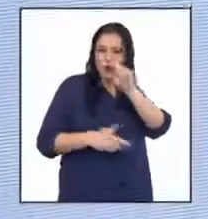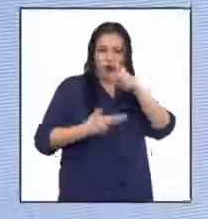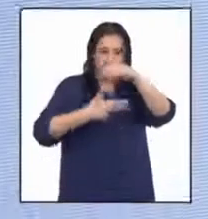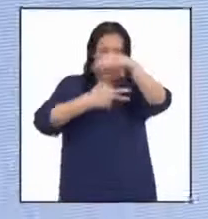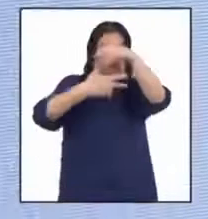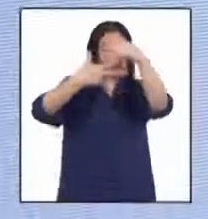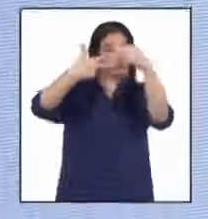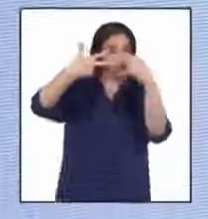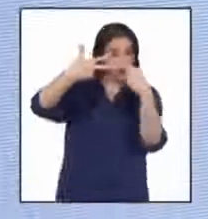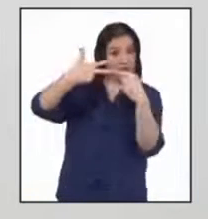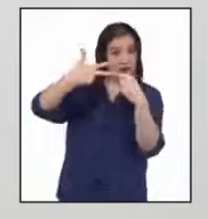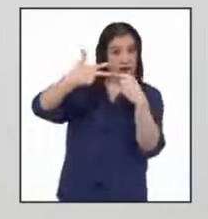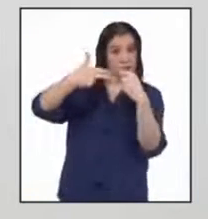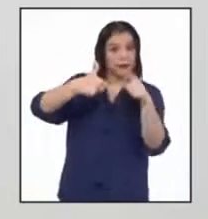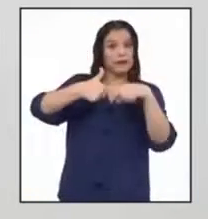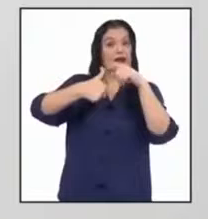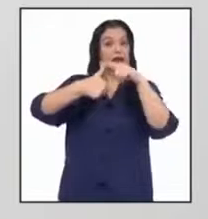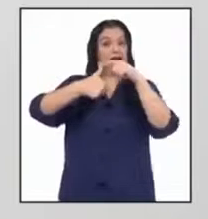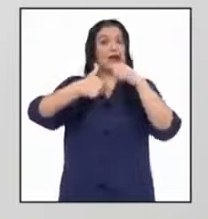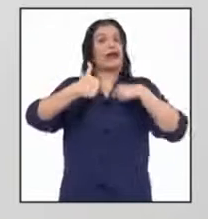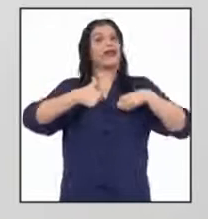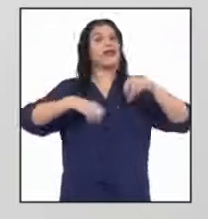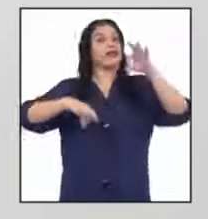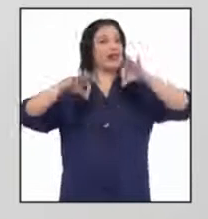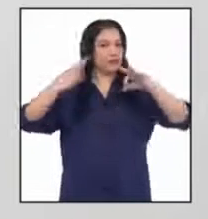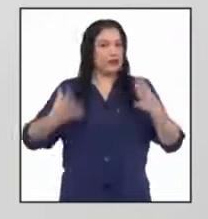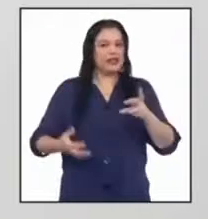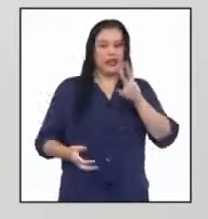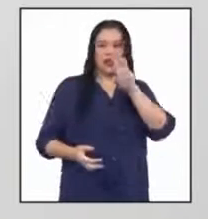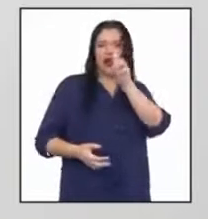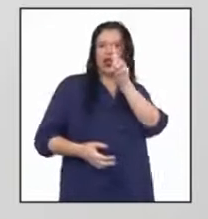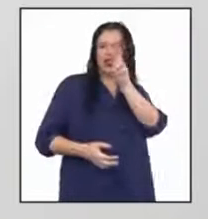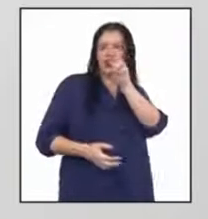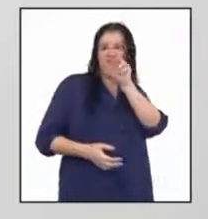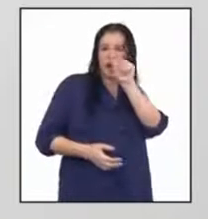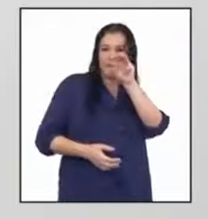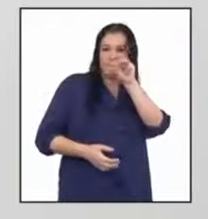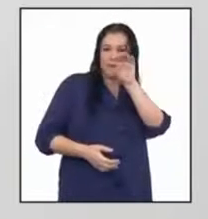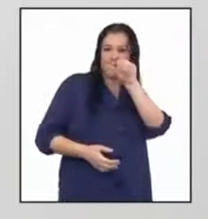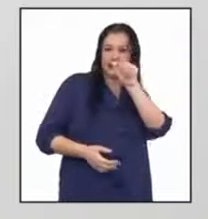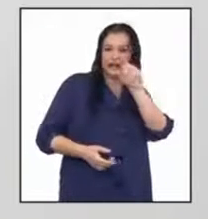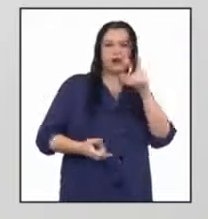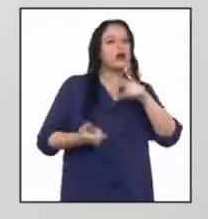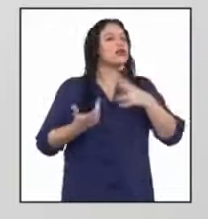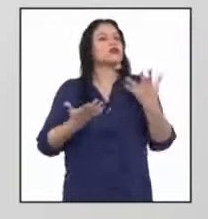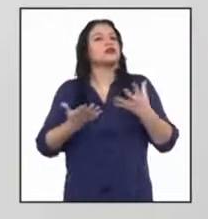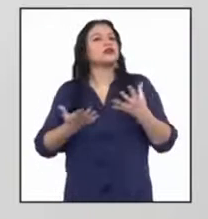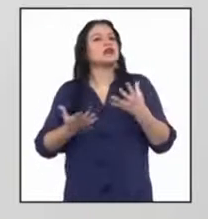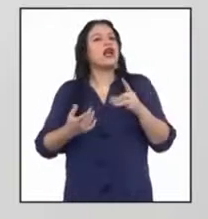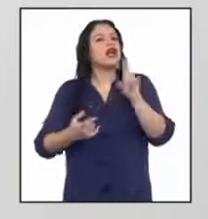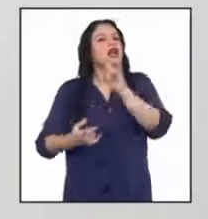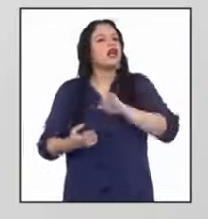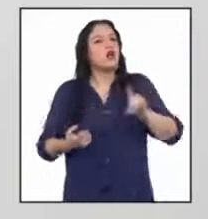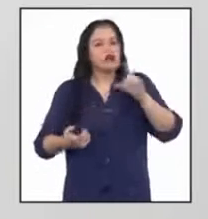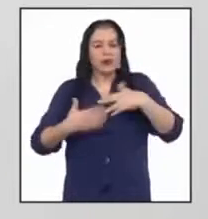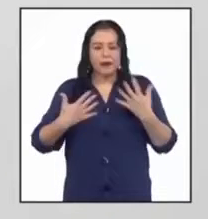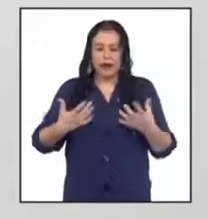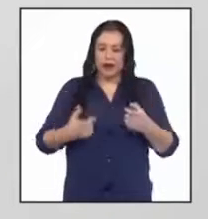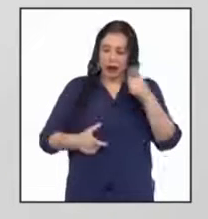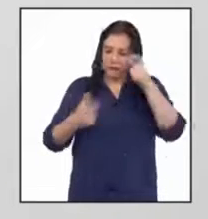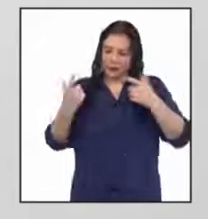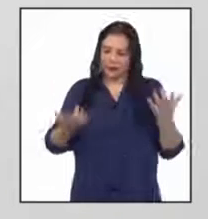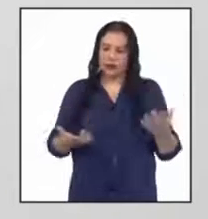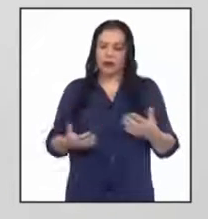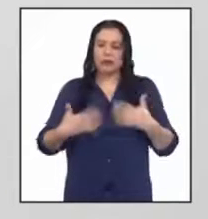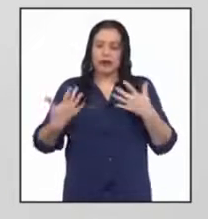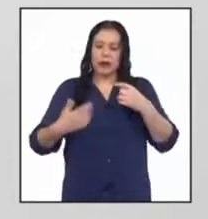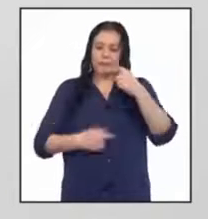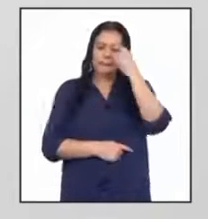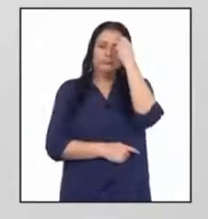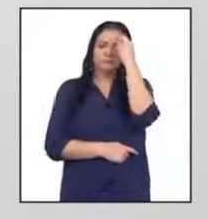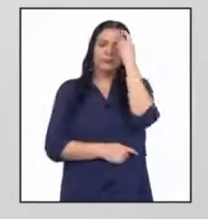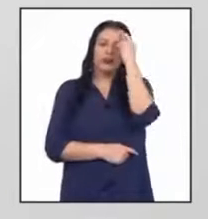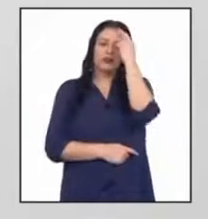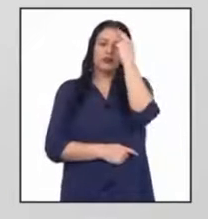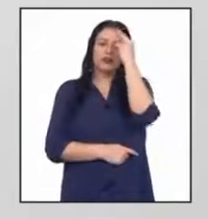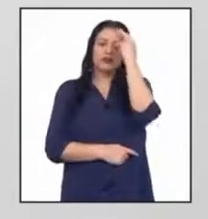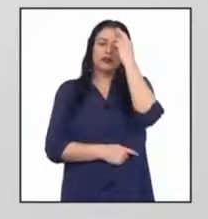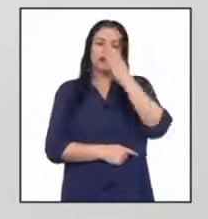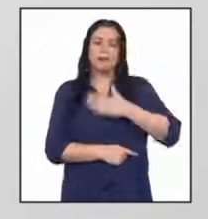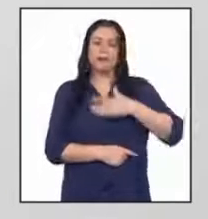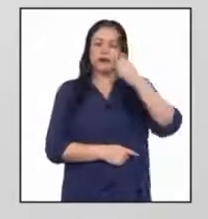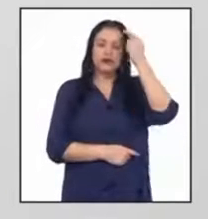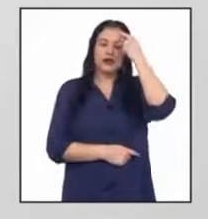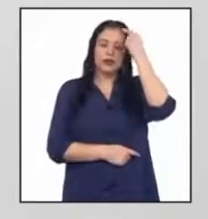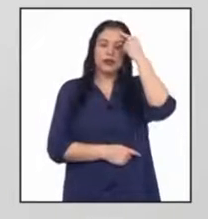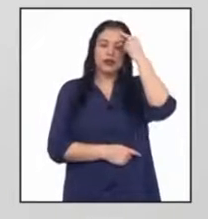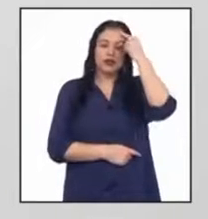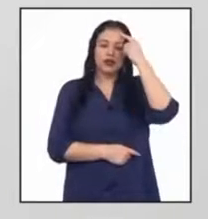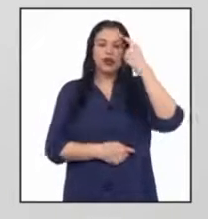3. El dramático. Esta forma de diálogo se utiliza para que el actor pueda reflexionar sobre sus pensamientos,